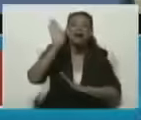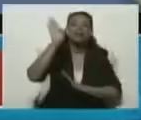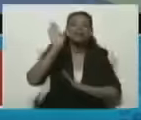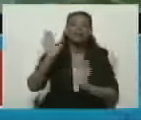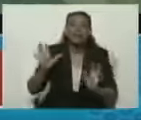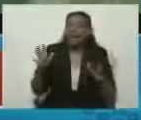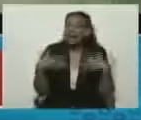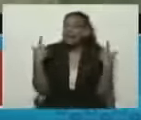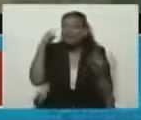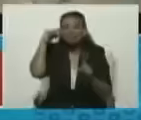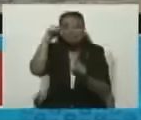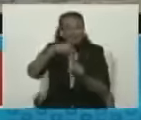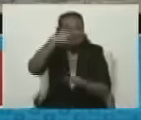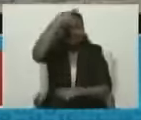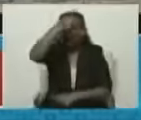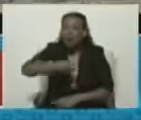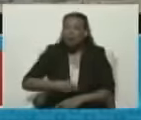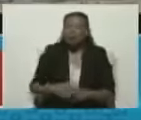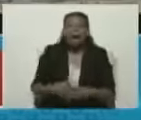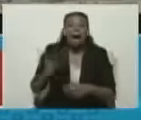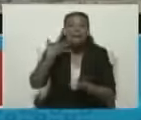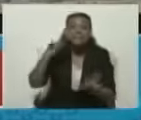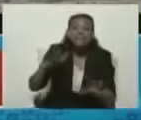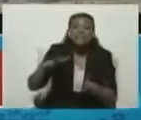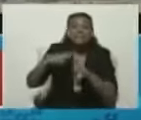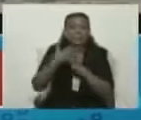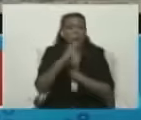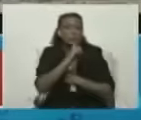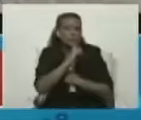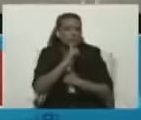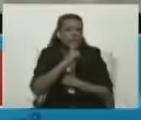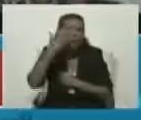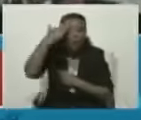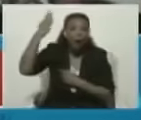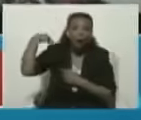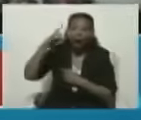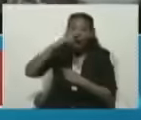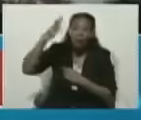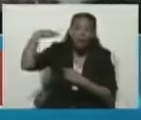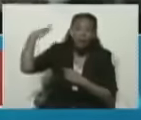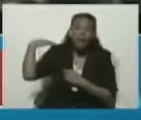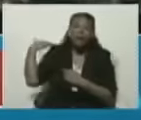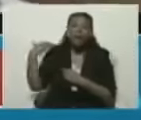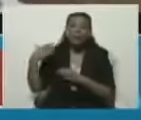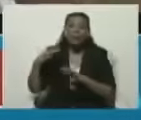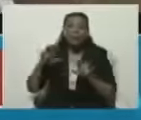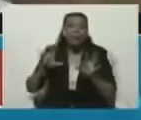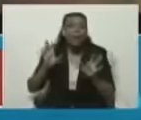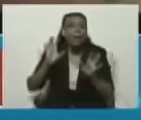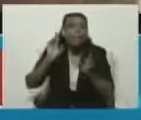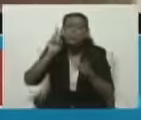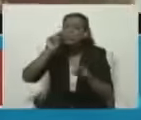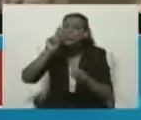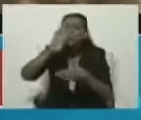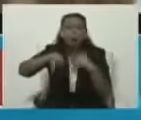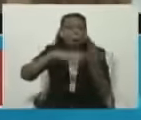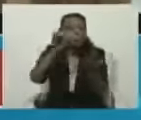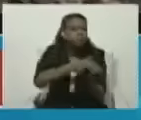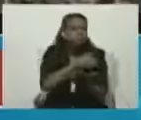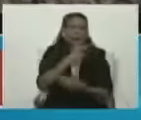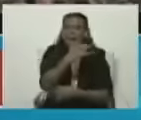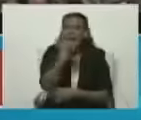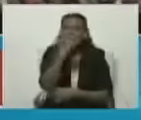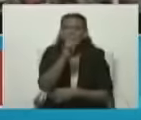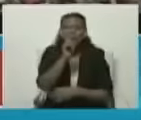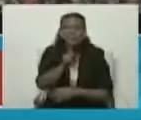la alegría del venezolano, la alegría de nuestra música, de nuestro baile, de nuestras sonrisas, y lo que ocurrió ayer en